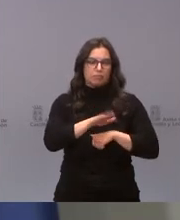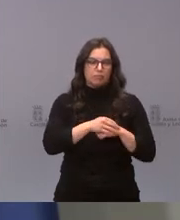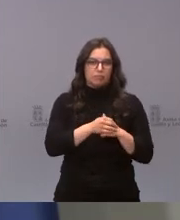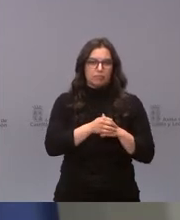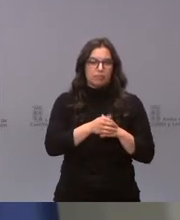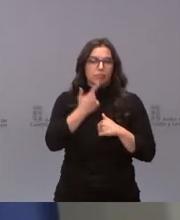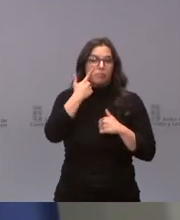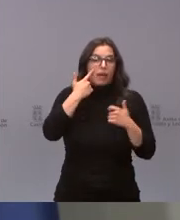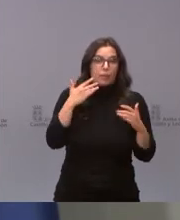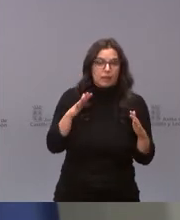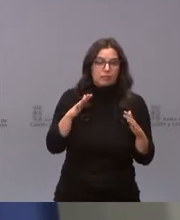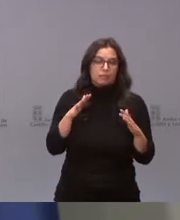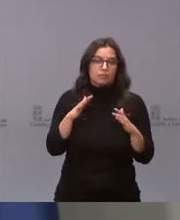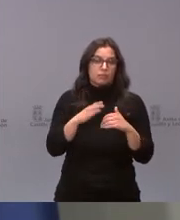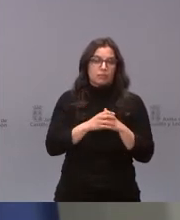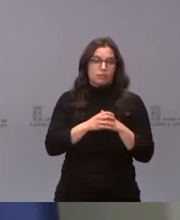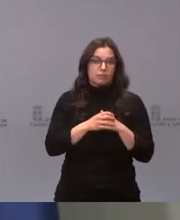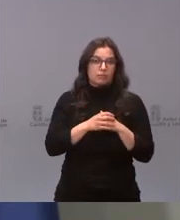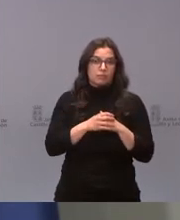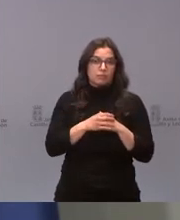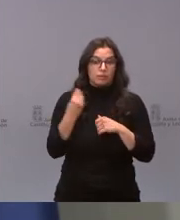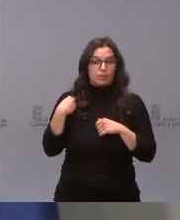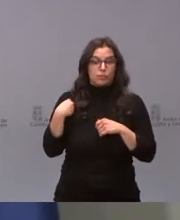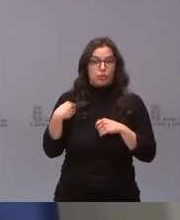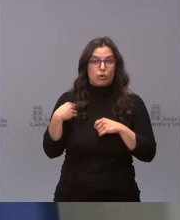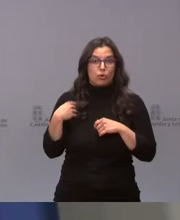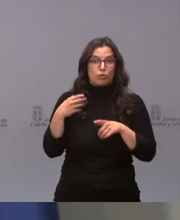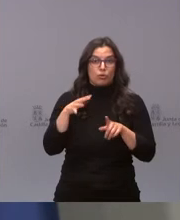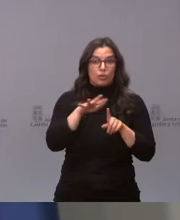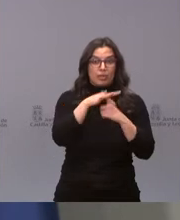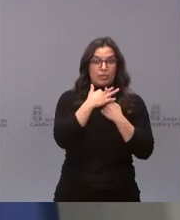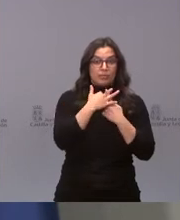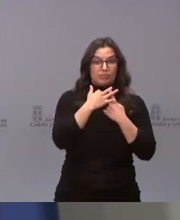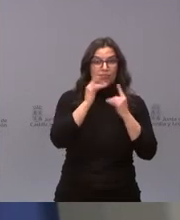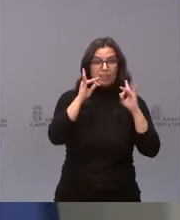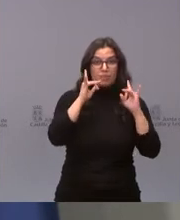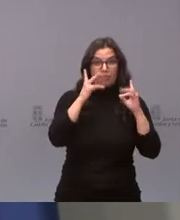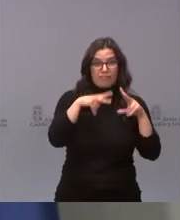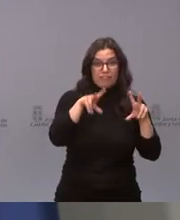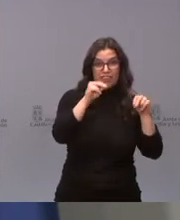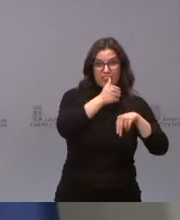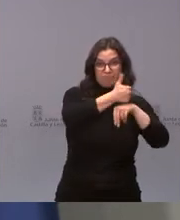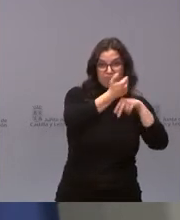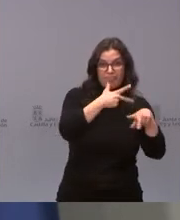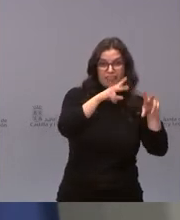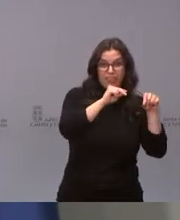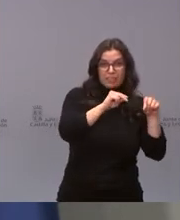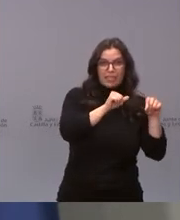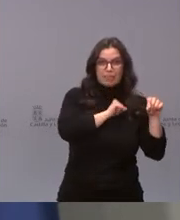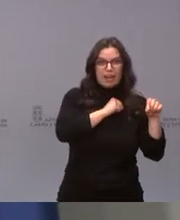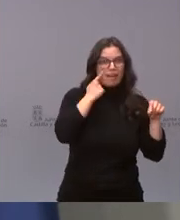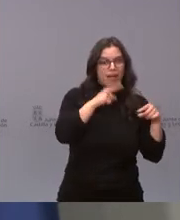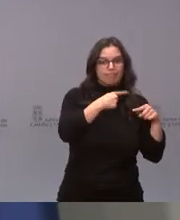a ver el impacto del levantamiento del toque de queda y del estado de alarma y